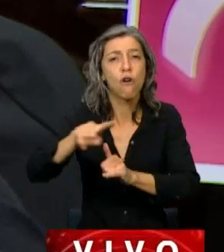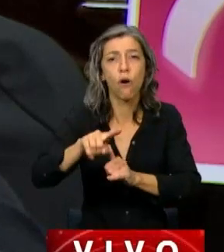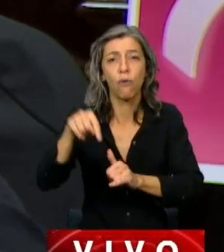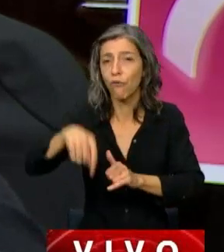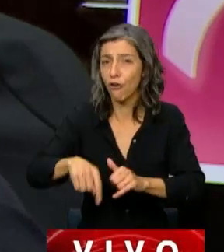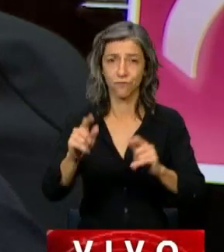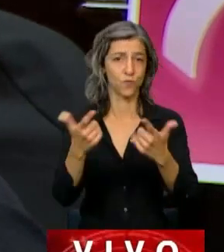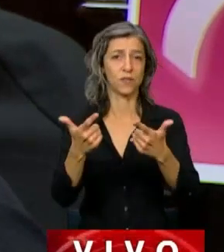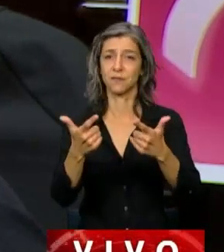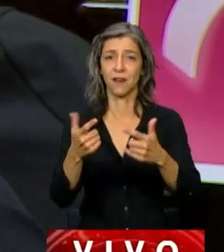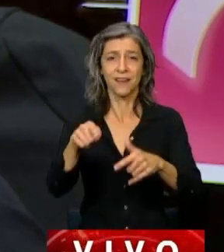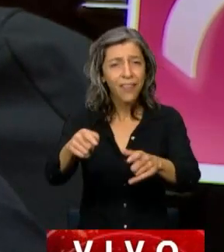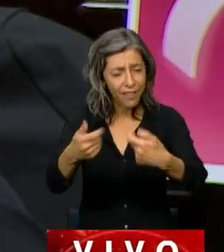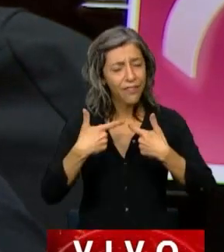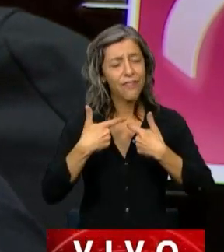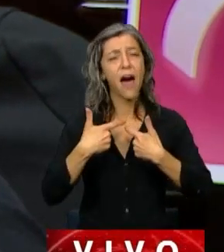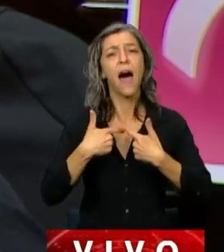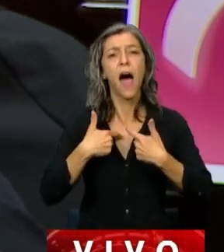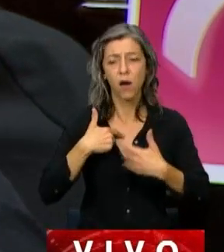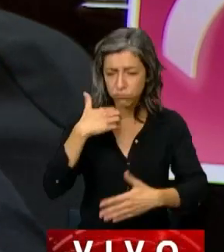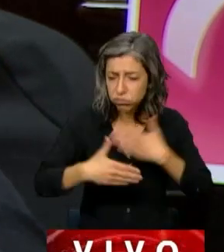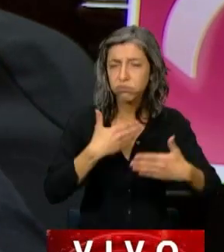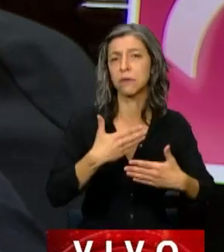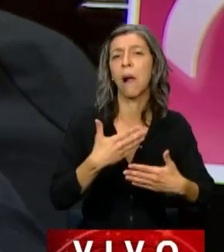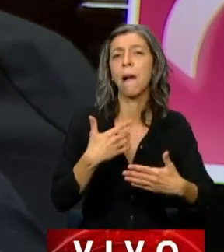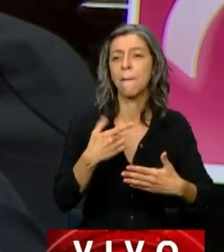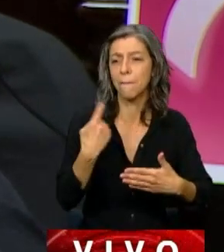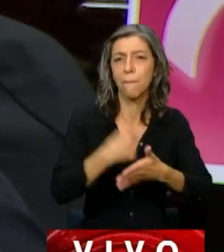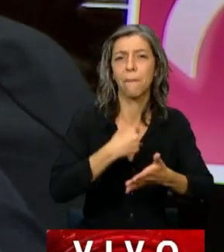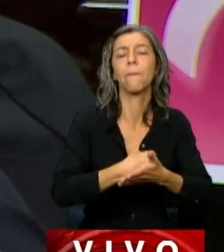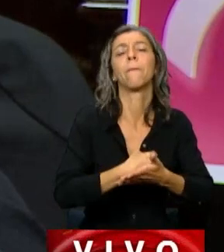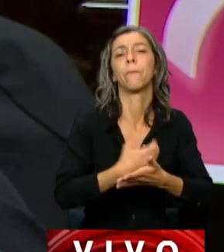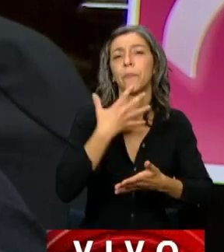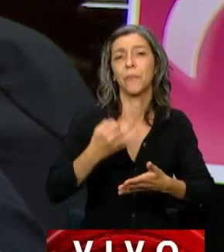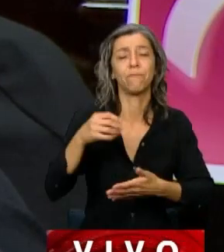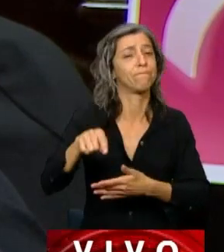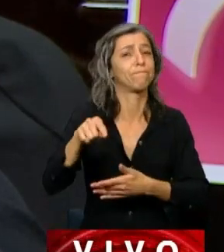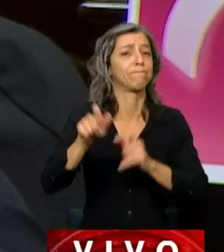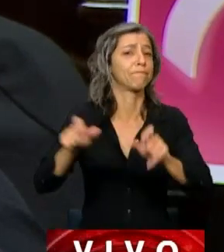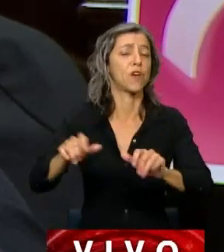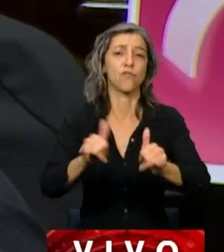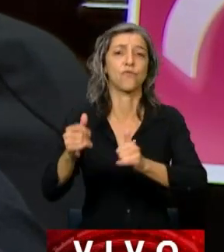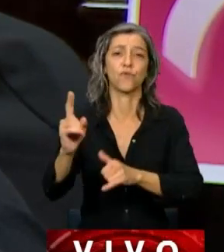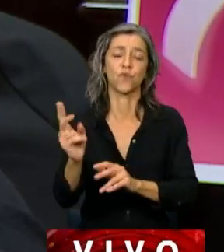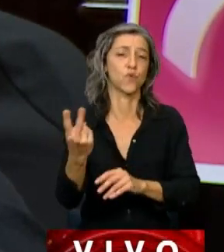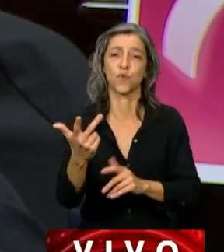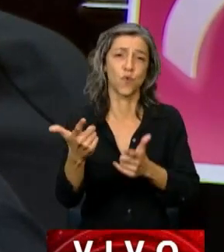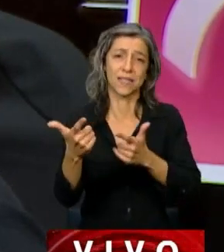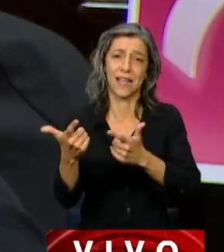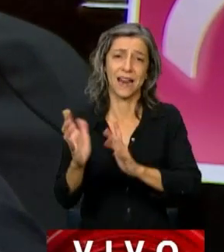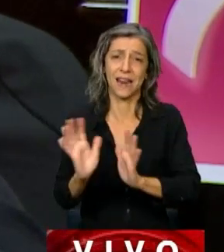lucha. Transformar ese lugar en un lugar de memoria